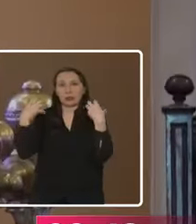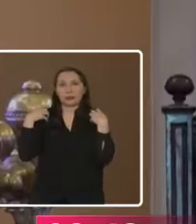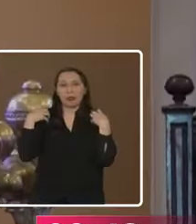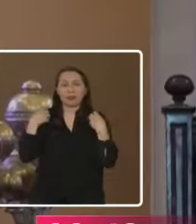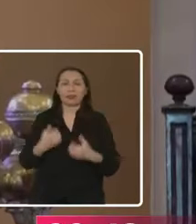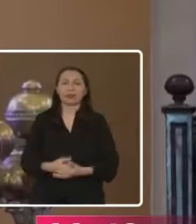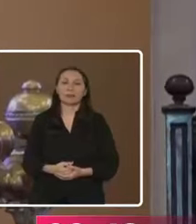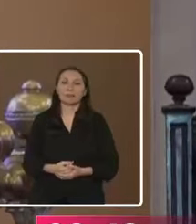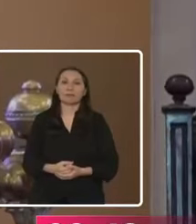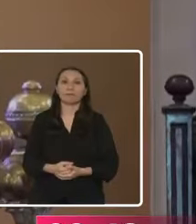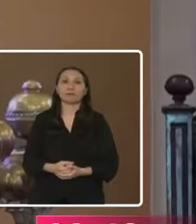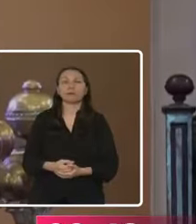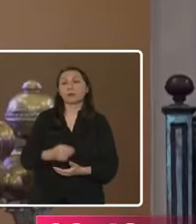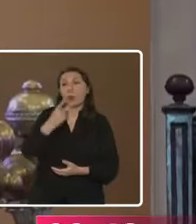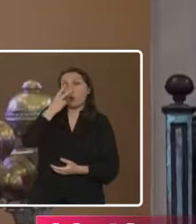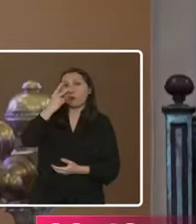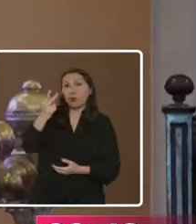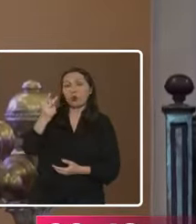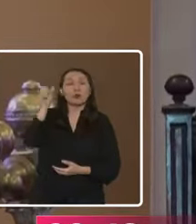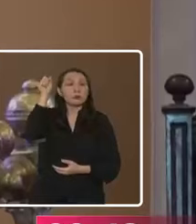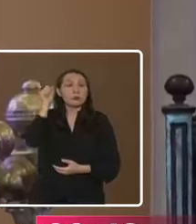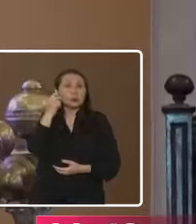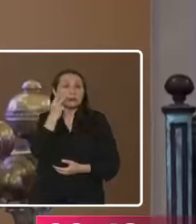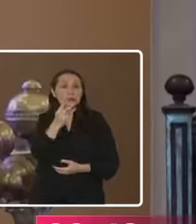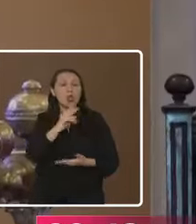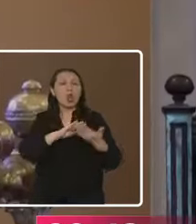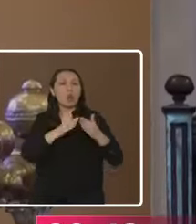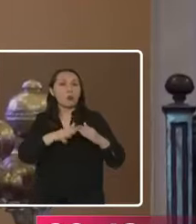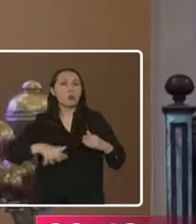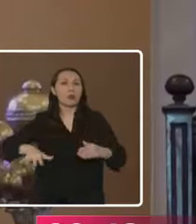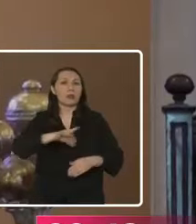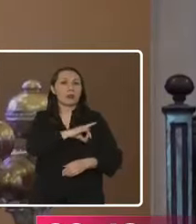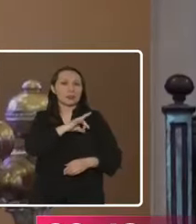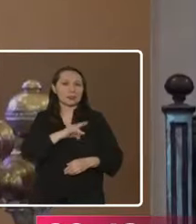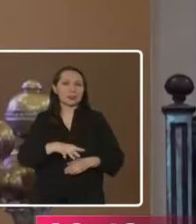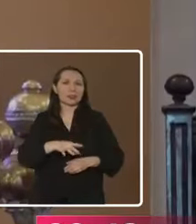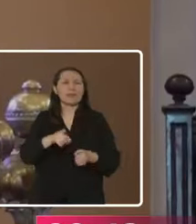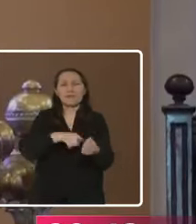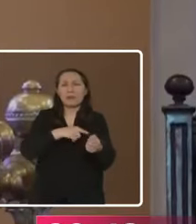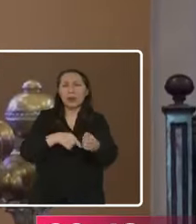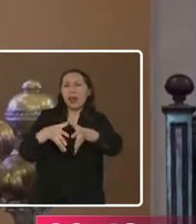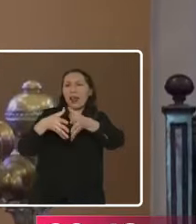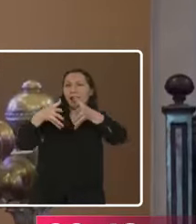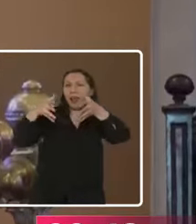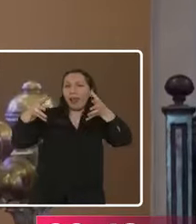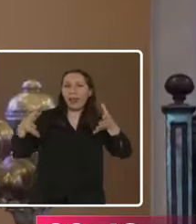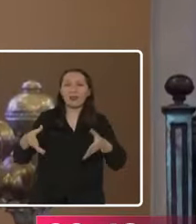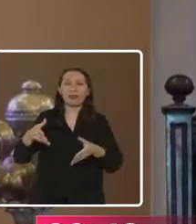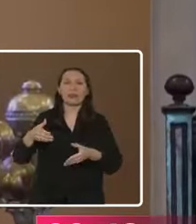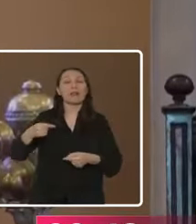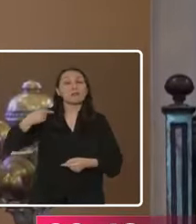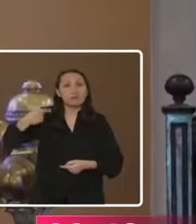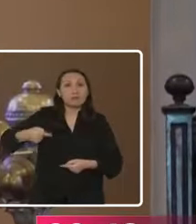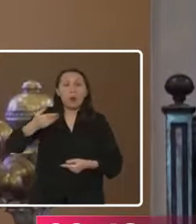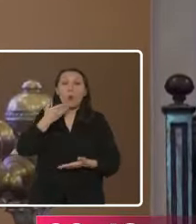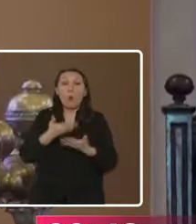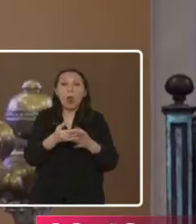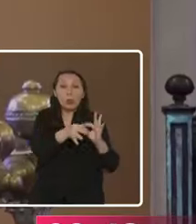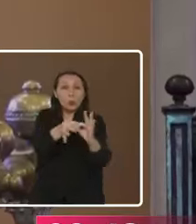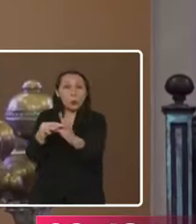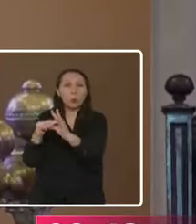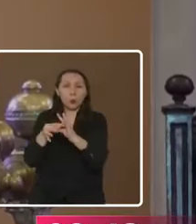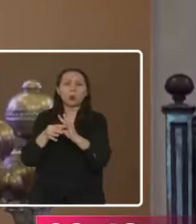responsabilidad. Concebí a Chile como una comunidad, como una gran familia que cada vez que se